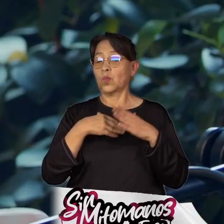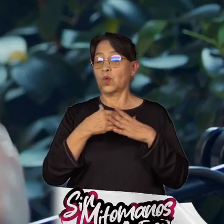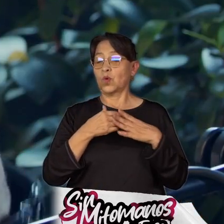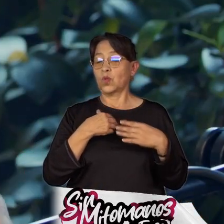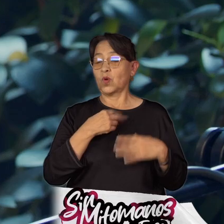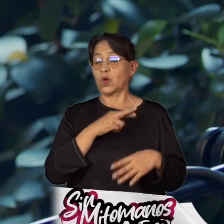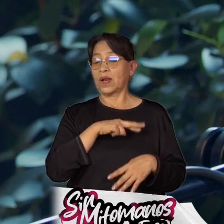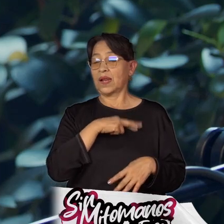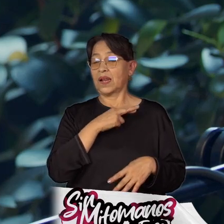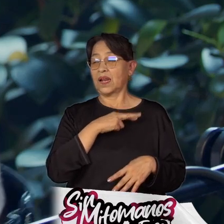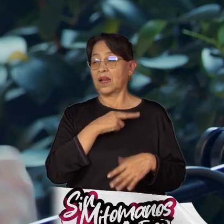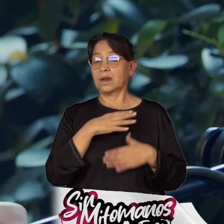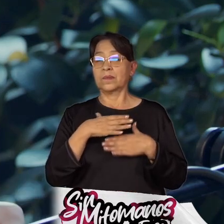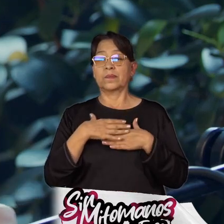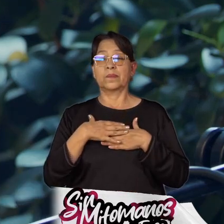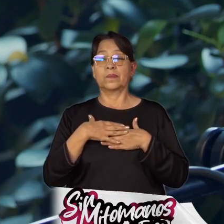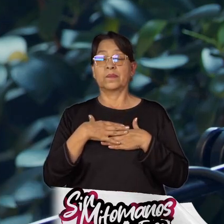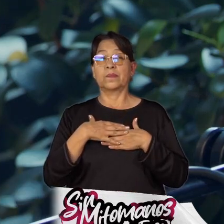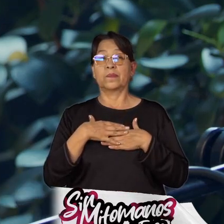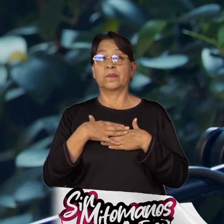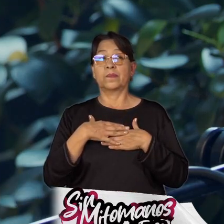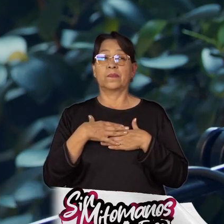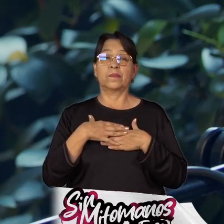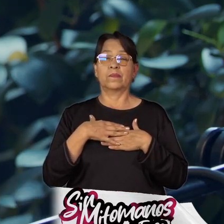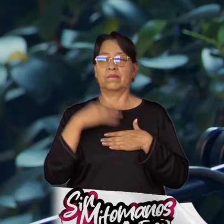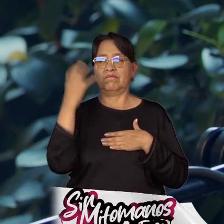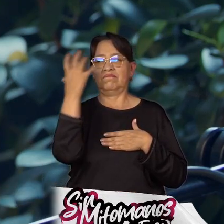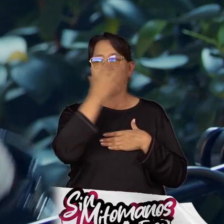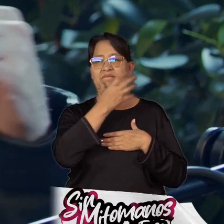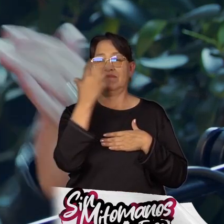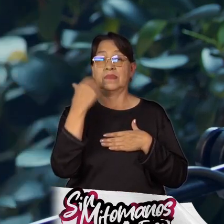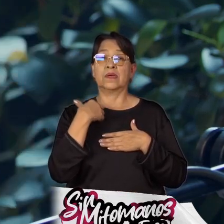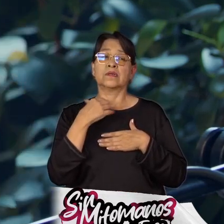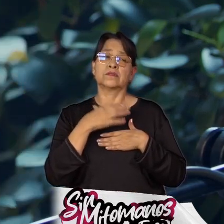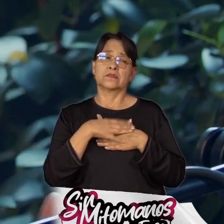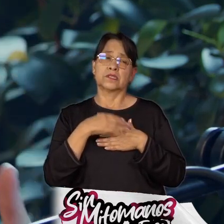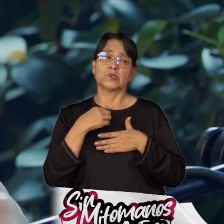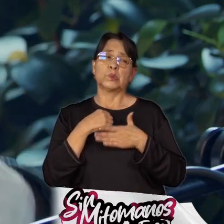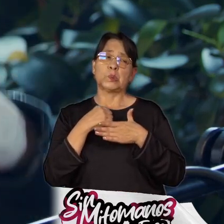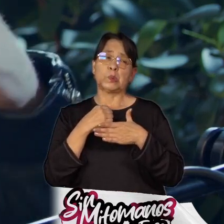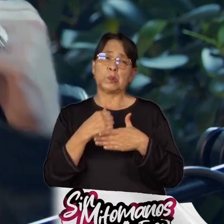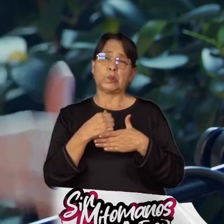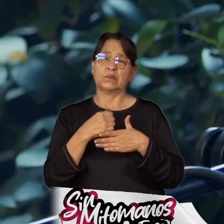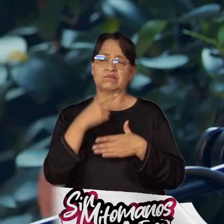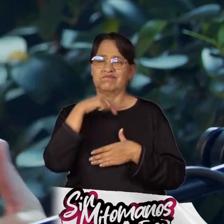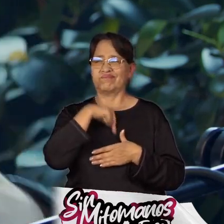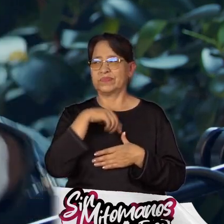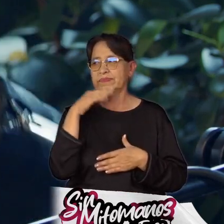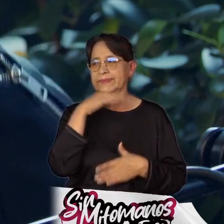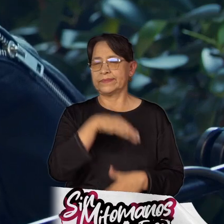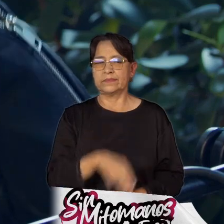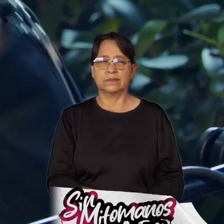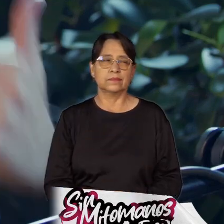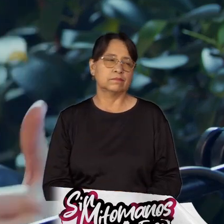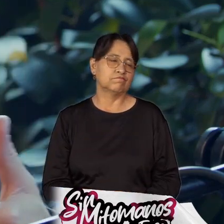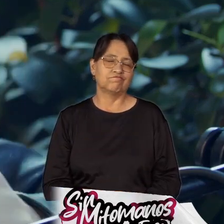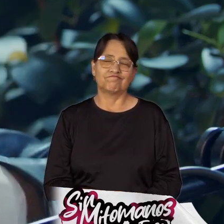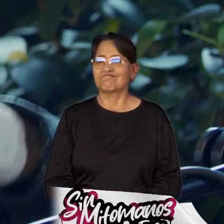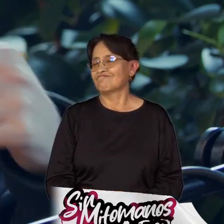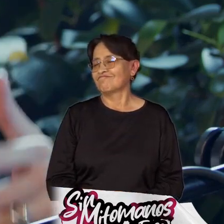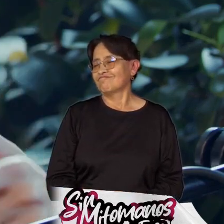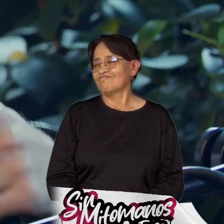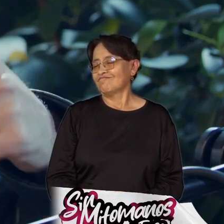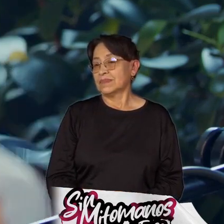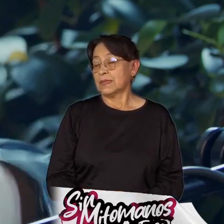su comodidad religiosa, una persona que no le importaba blanquear los ojos, con apariencia de piedad, sepulcro blanqueado, que lo que hacía